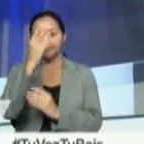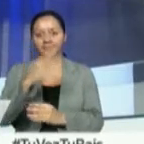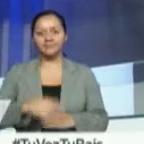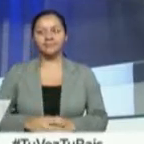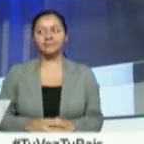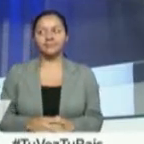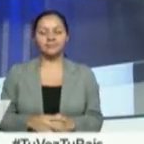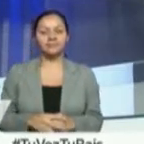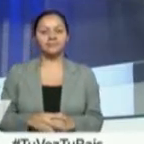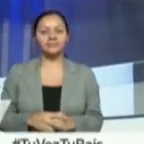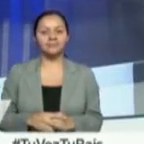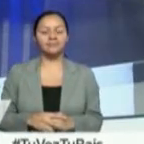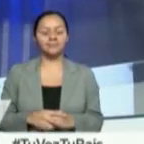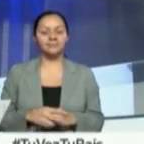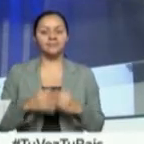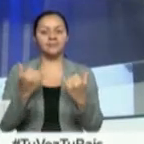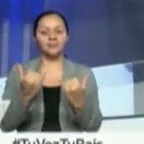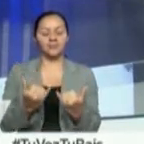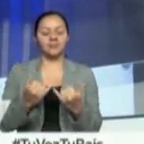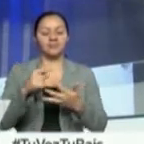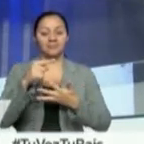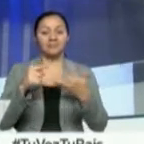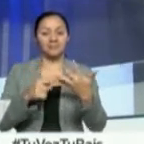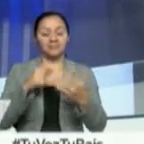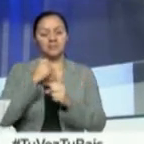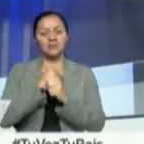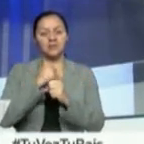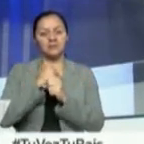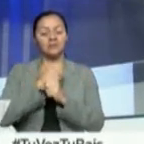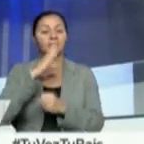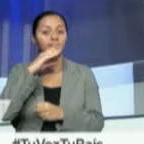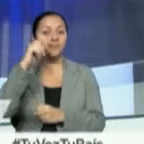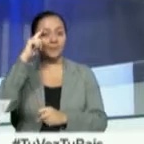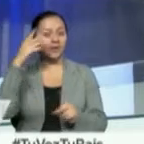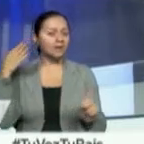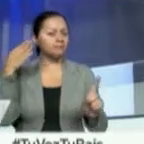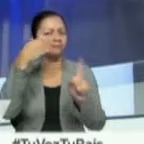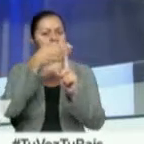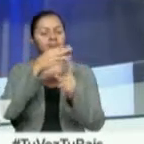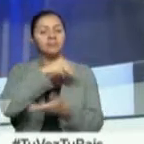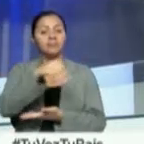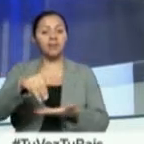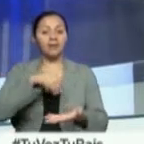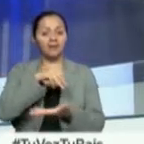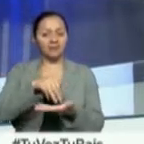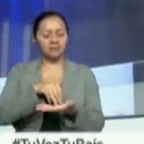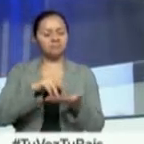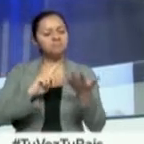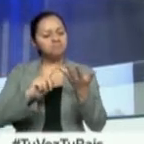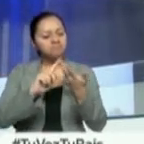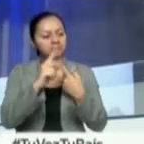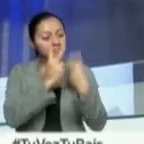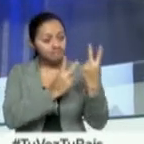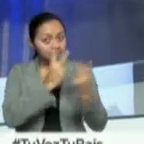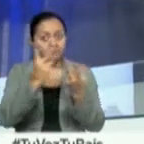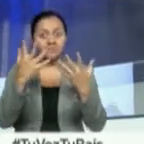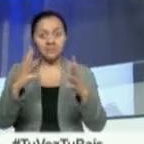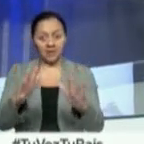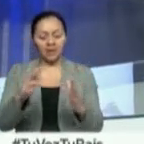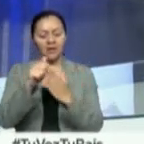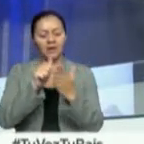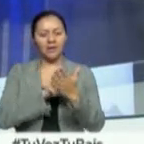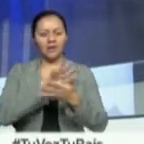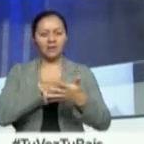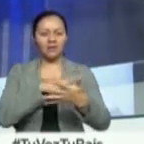varias obras fueron constatadas por el presidente de la república rafael correa en la provincia de manabí en donde él cumple